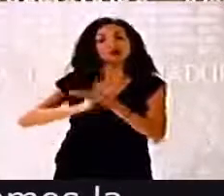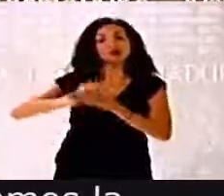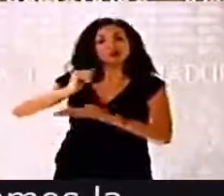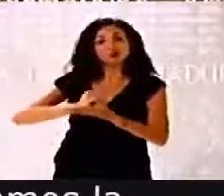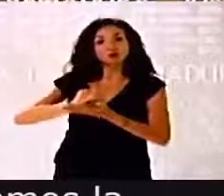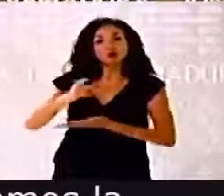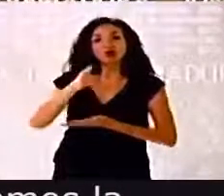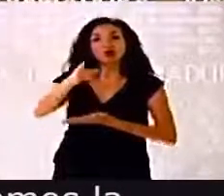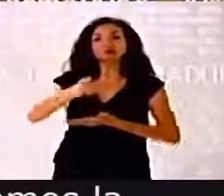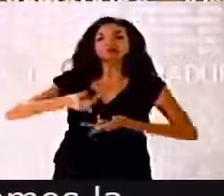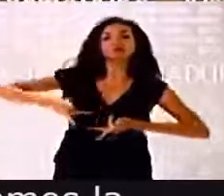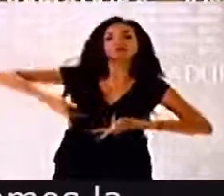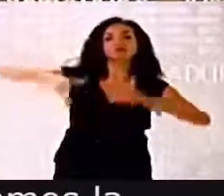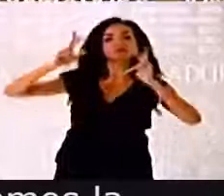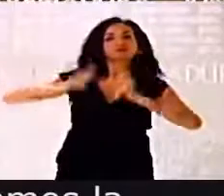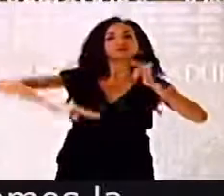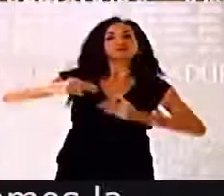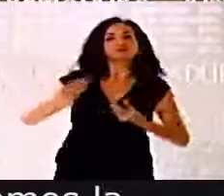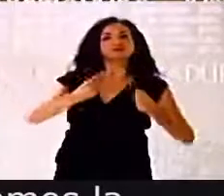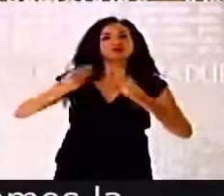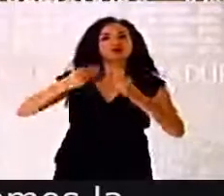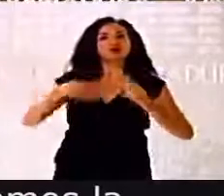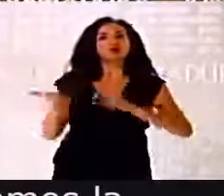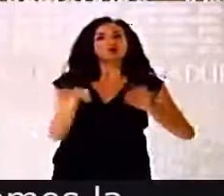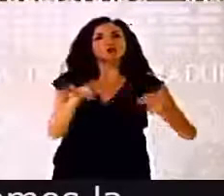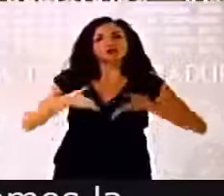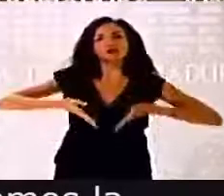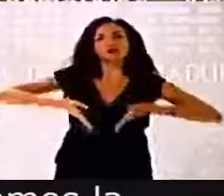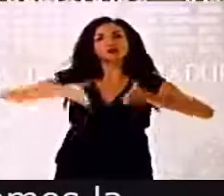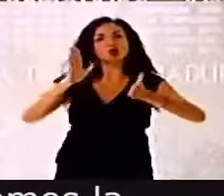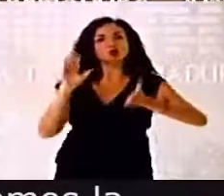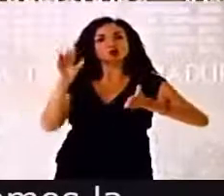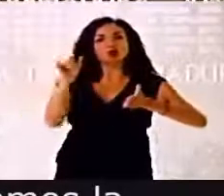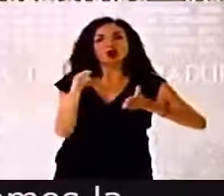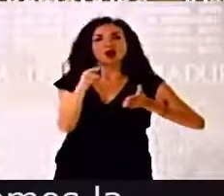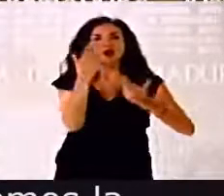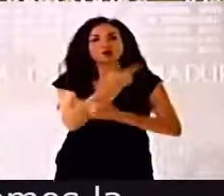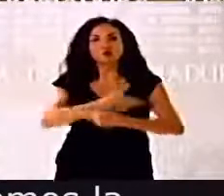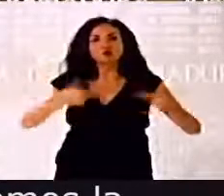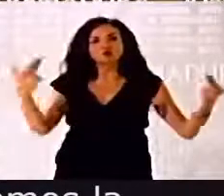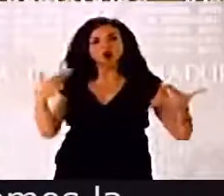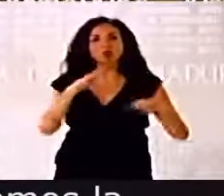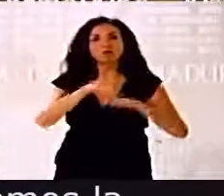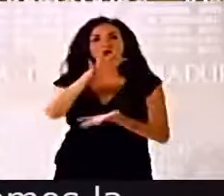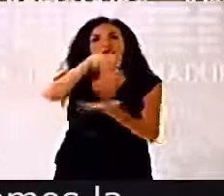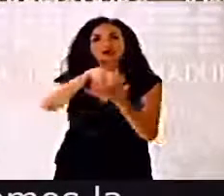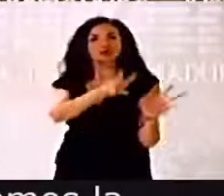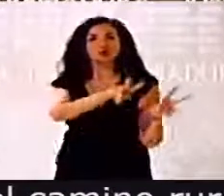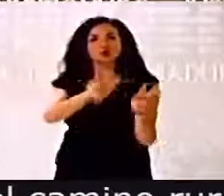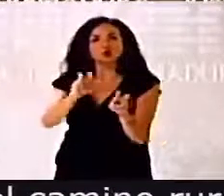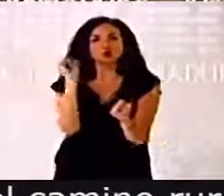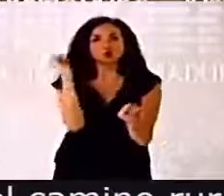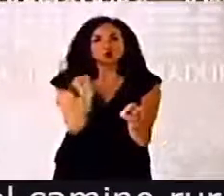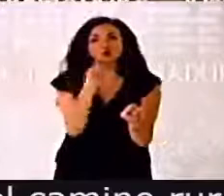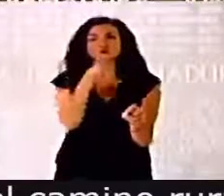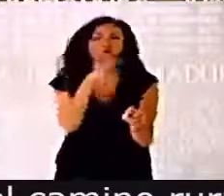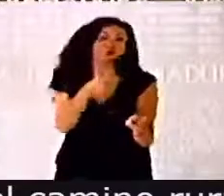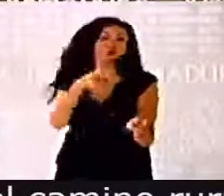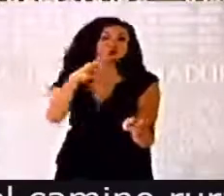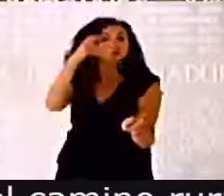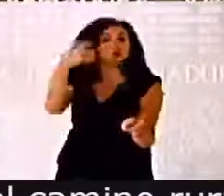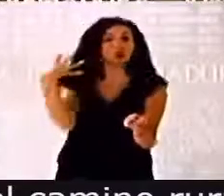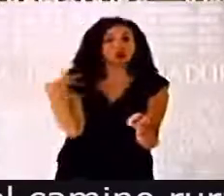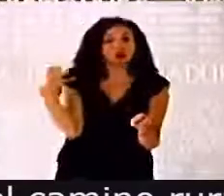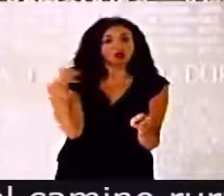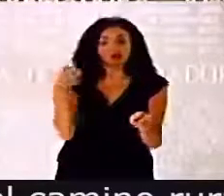Agricultura la licitación de las obras de mejora y acondicionamiento del camino rural público en Matadero Nuevo, en el término municipal de Zafra, el